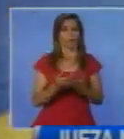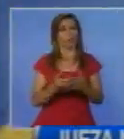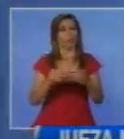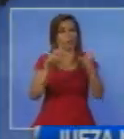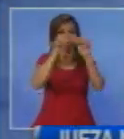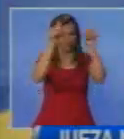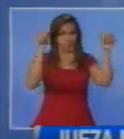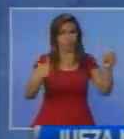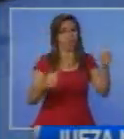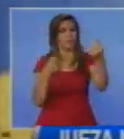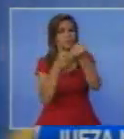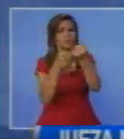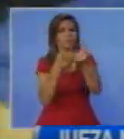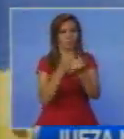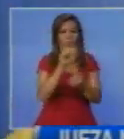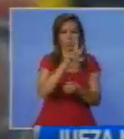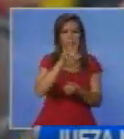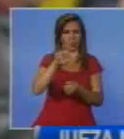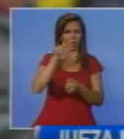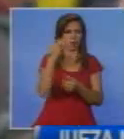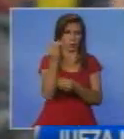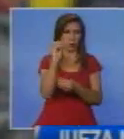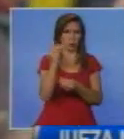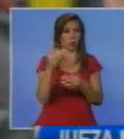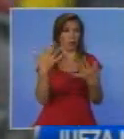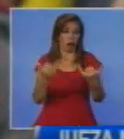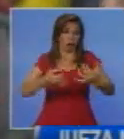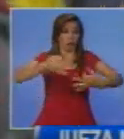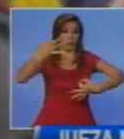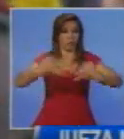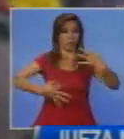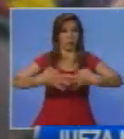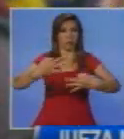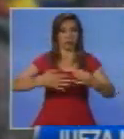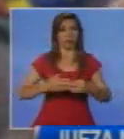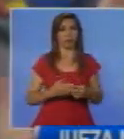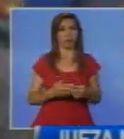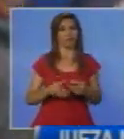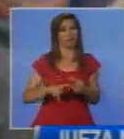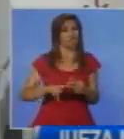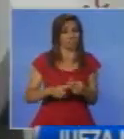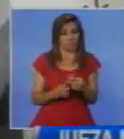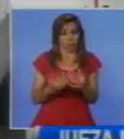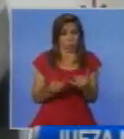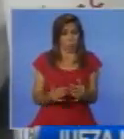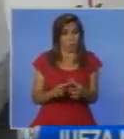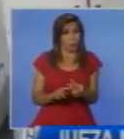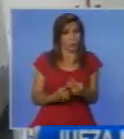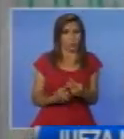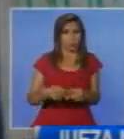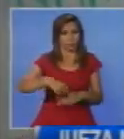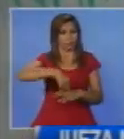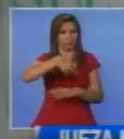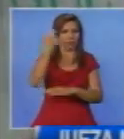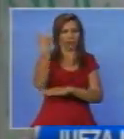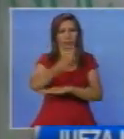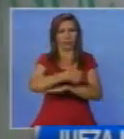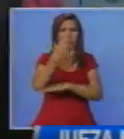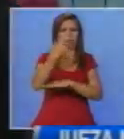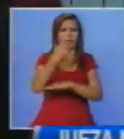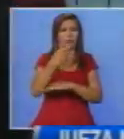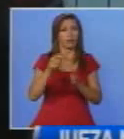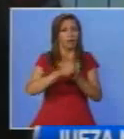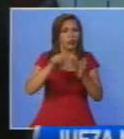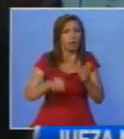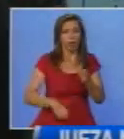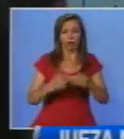detenidos que se enfrentan a la justicia. Es el día cero para los procesados y sus abogados se presentan a la audiencia de juzgamiento